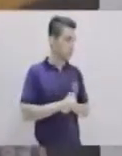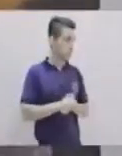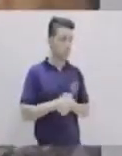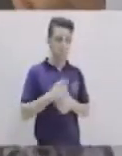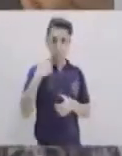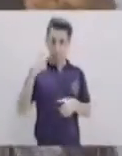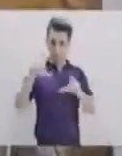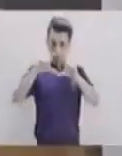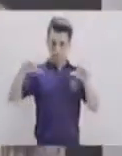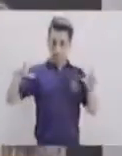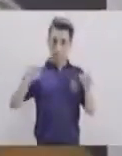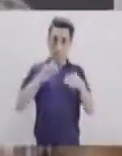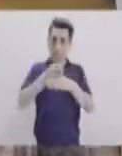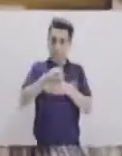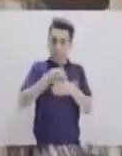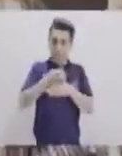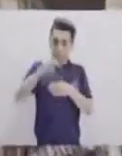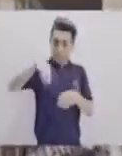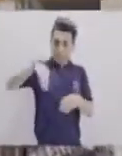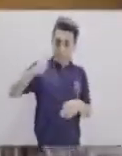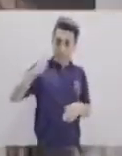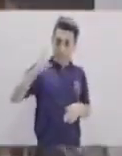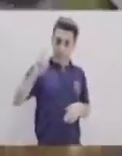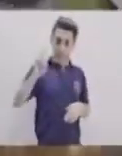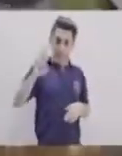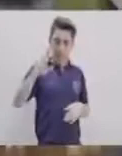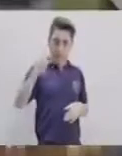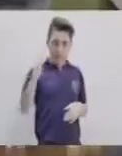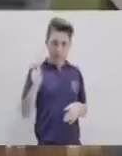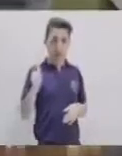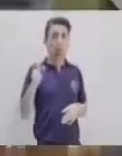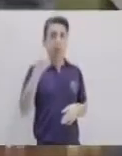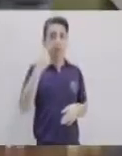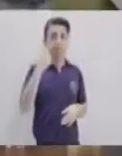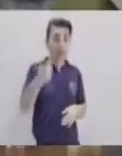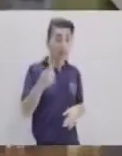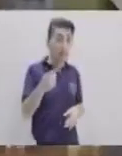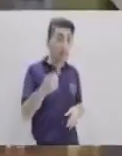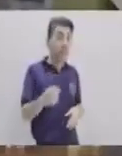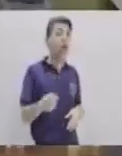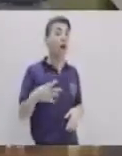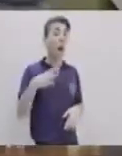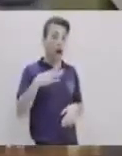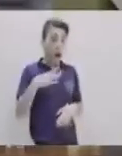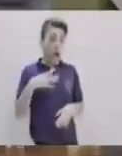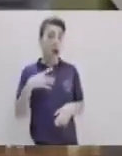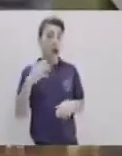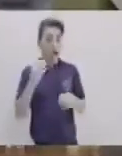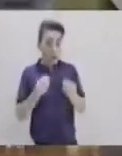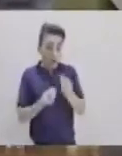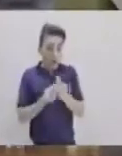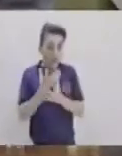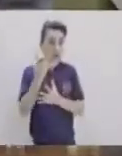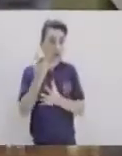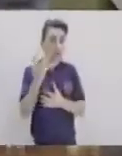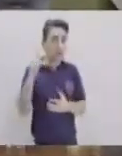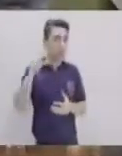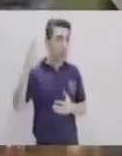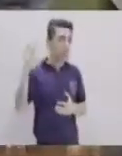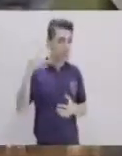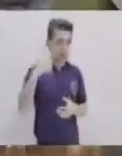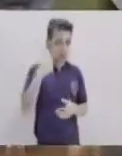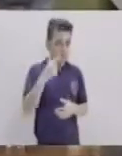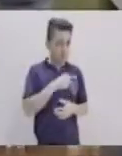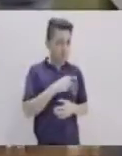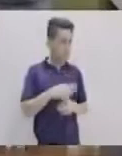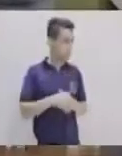pieza de madera, ustedes pueden hacer una adelante. Para demostrarles que el sonido viene de cualquier objeto en movimiento, les